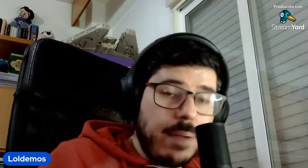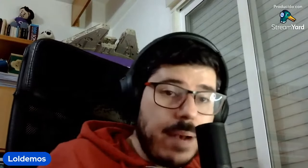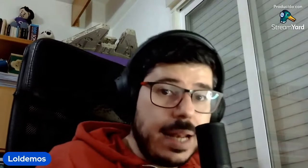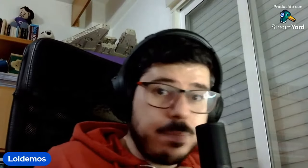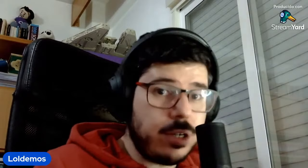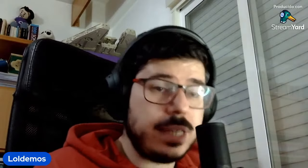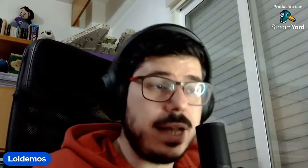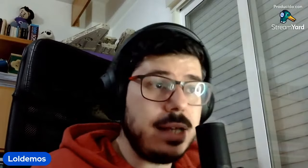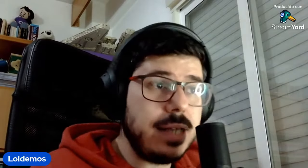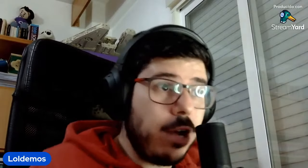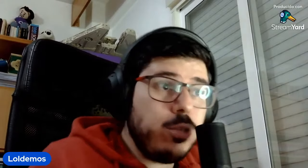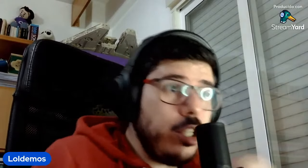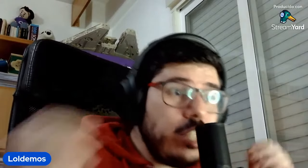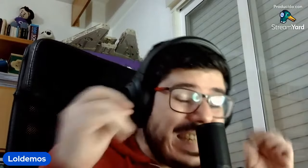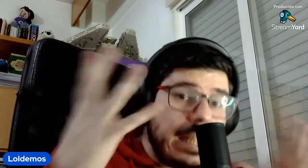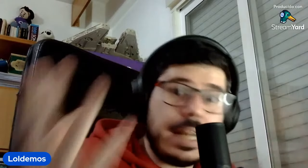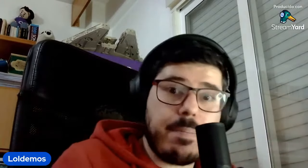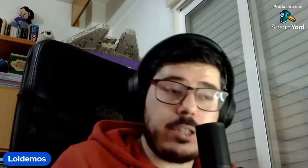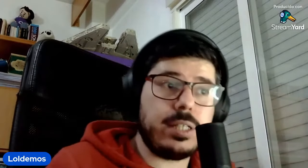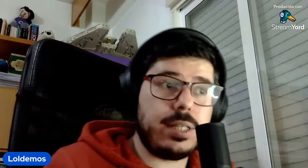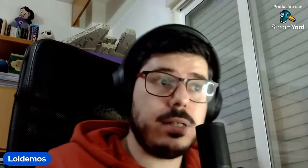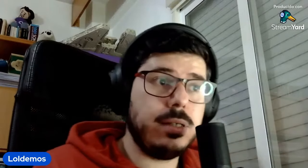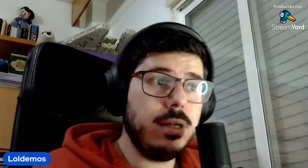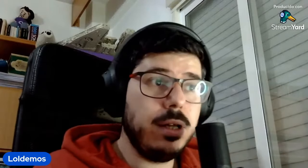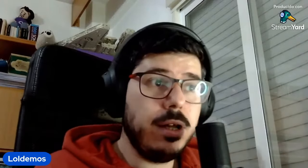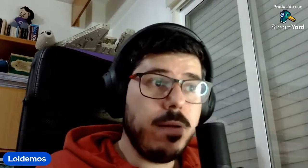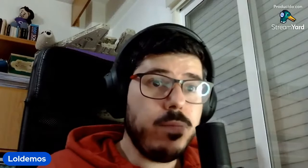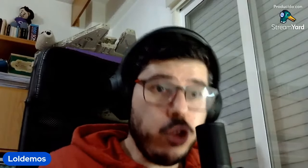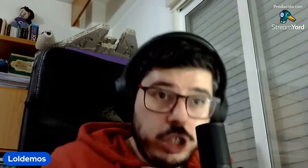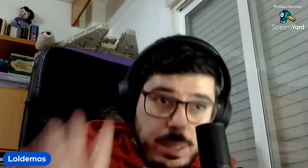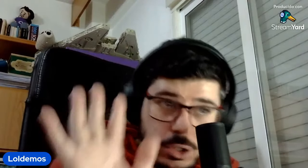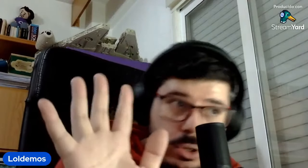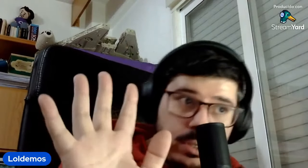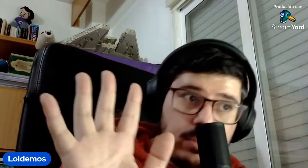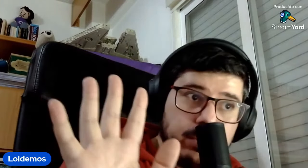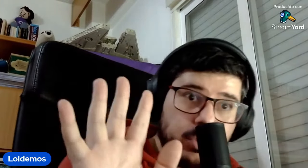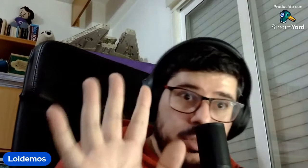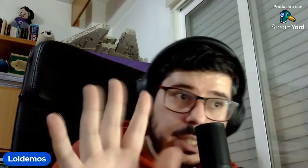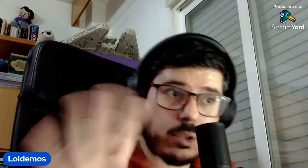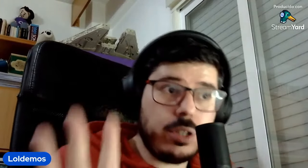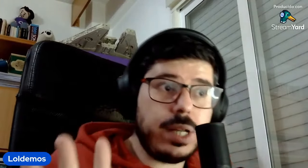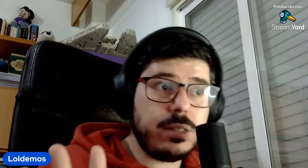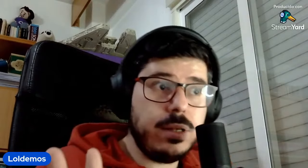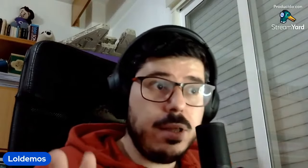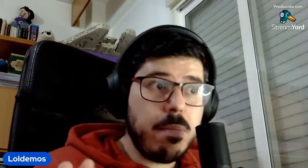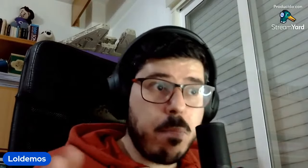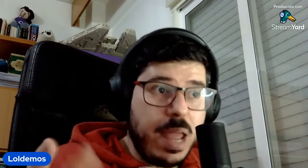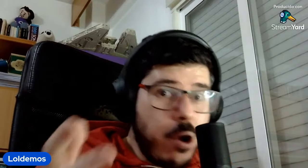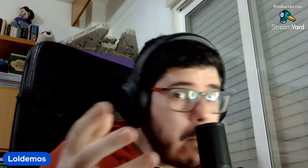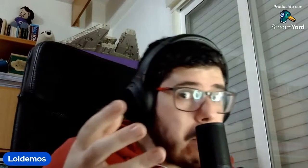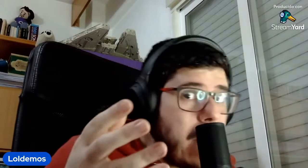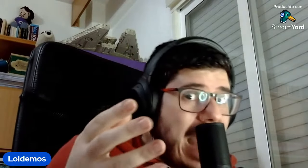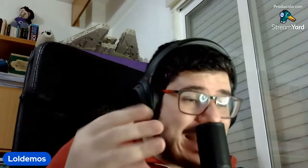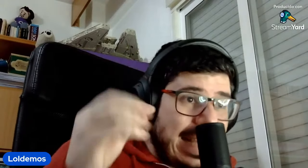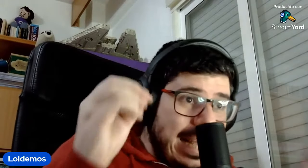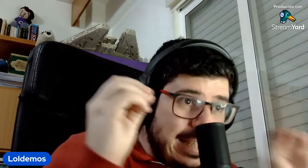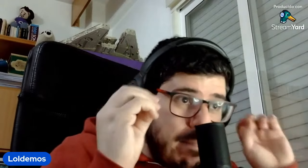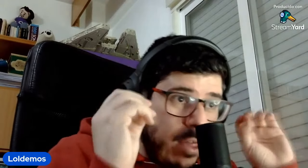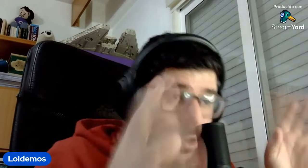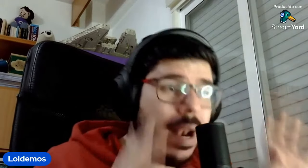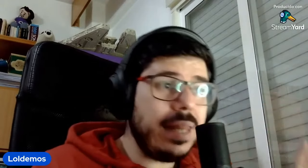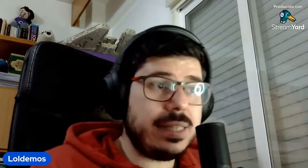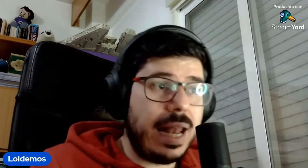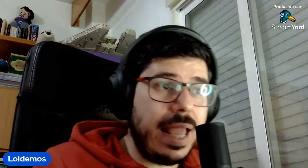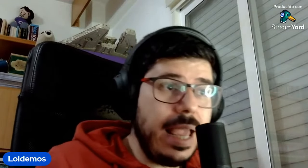para empezar a hablar de las personas trans es como si no existiesen las personas trans no sé vosotros vosotras y vosotres pero hasta que se